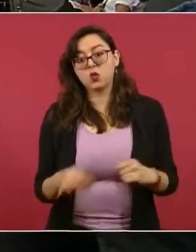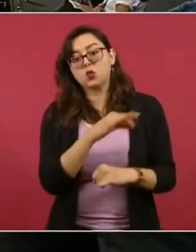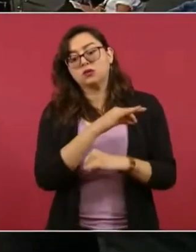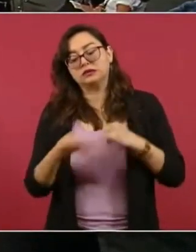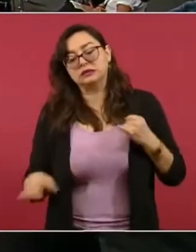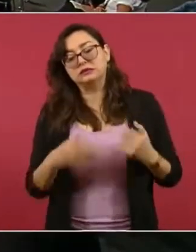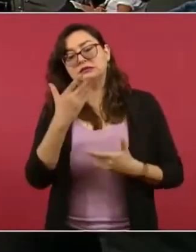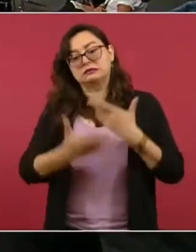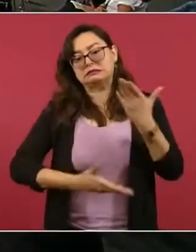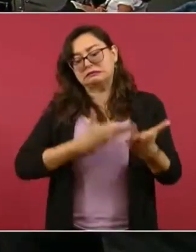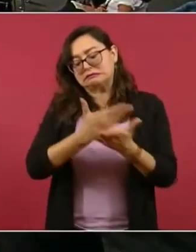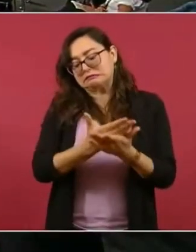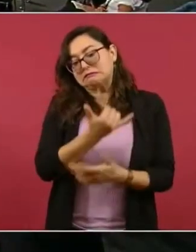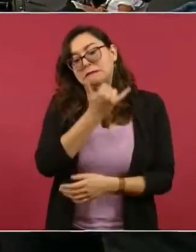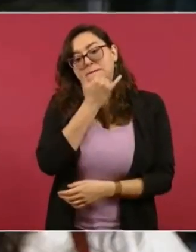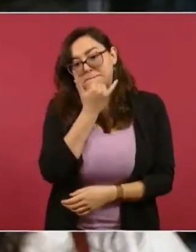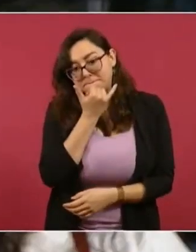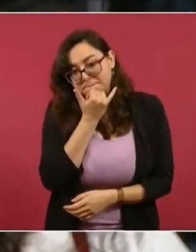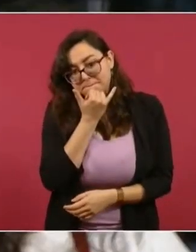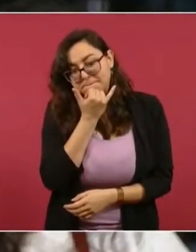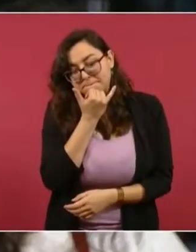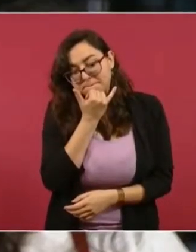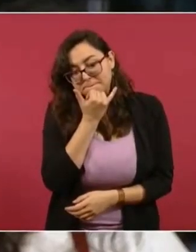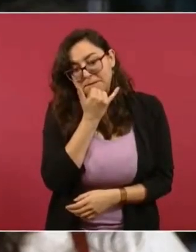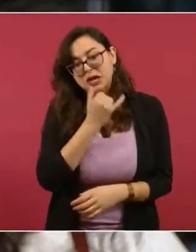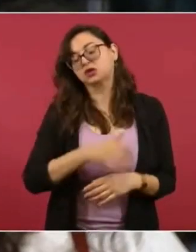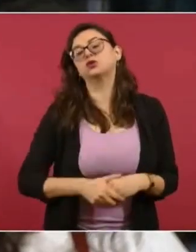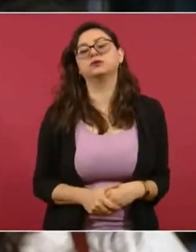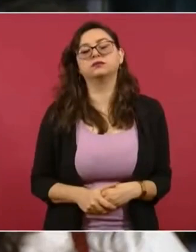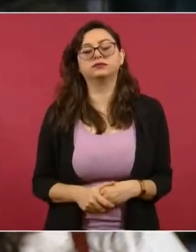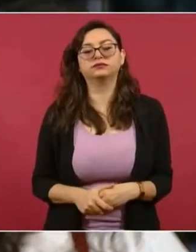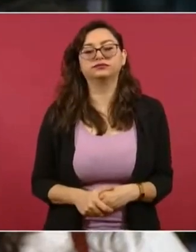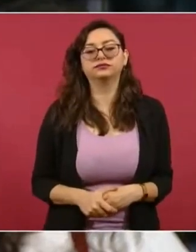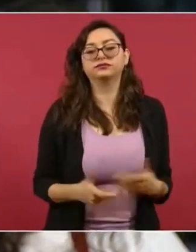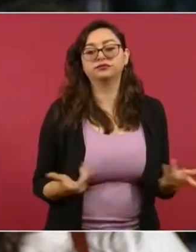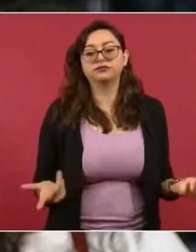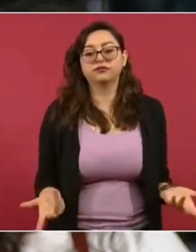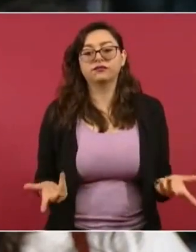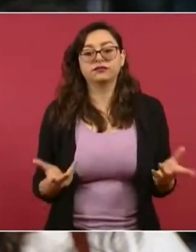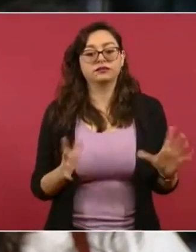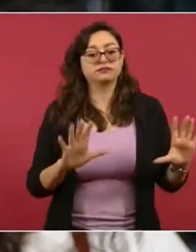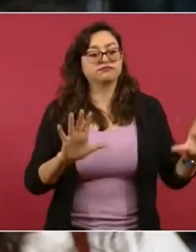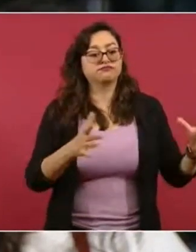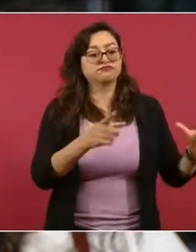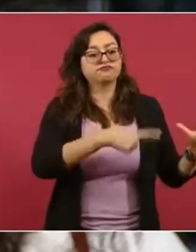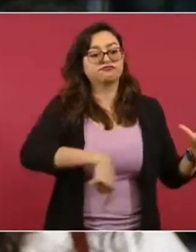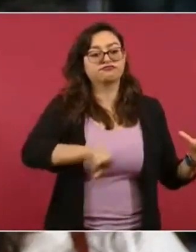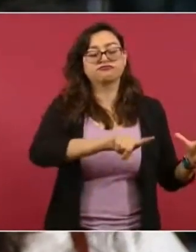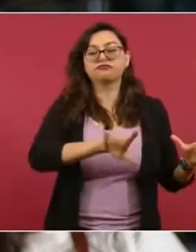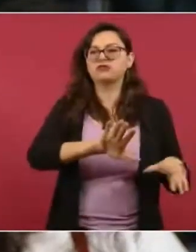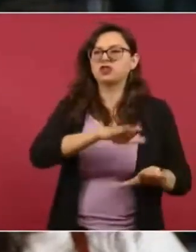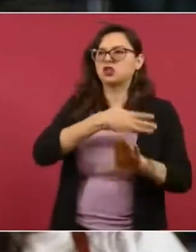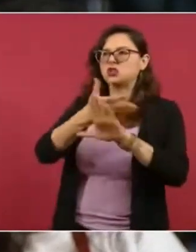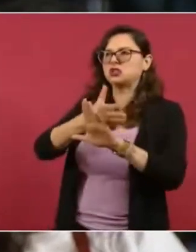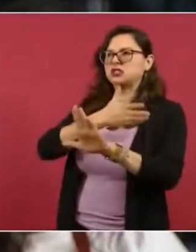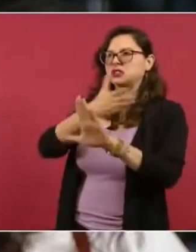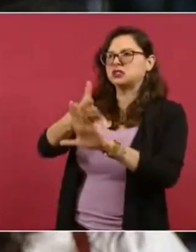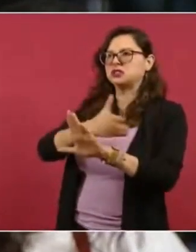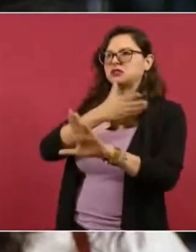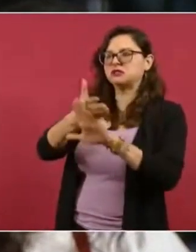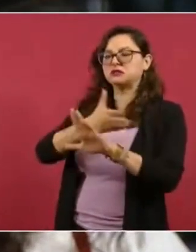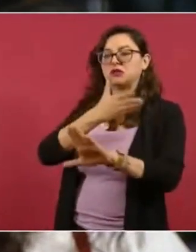presidente sus detectoras así como las Y los míos utilizan su negativa a este informe